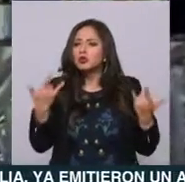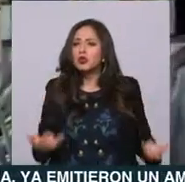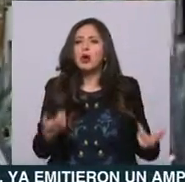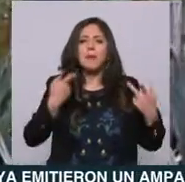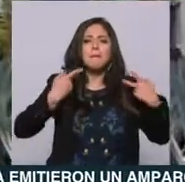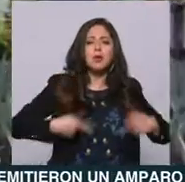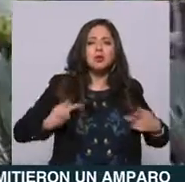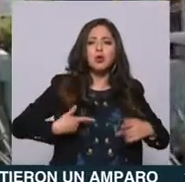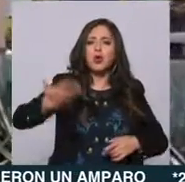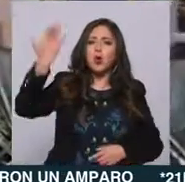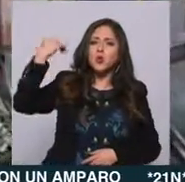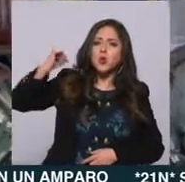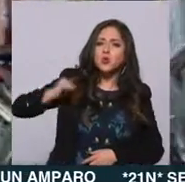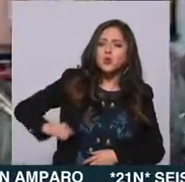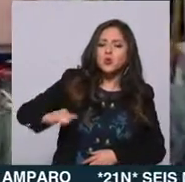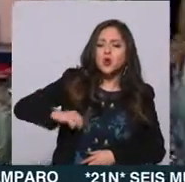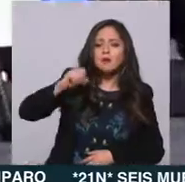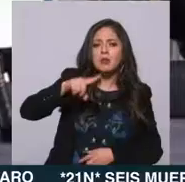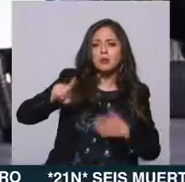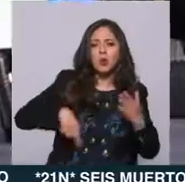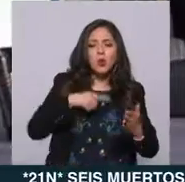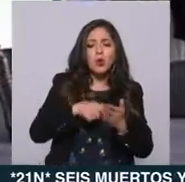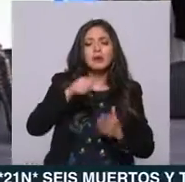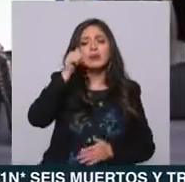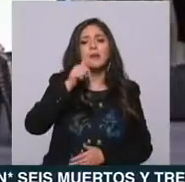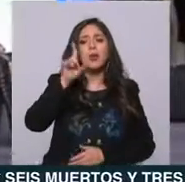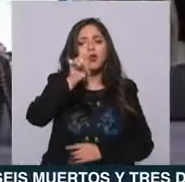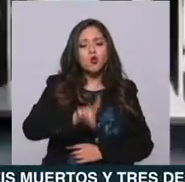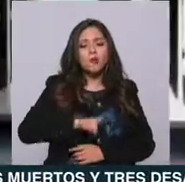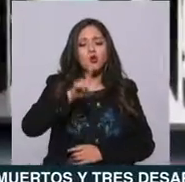y leyendas de estos lugares. Como cada domingo, la